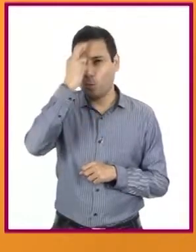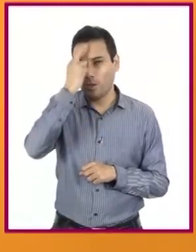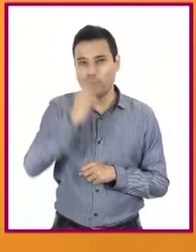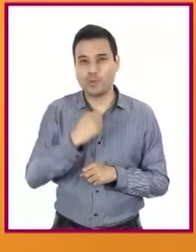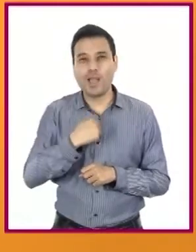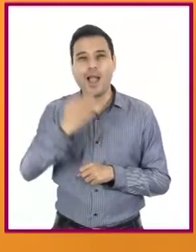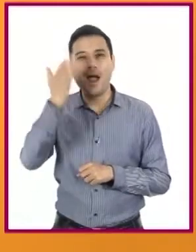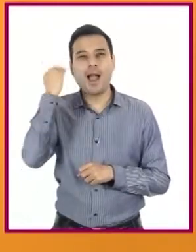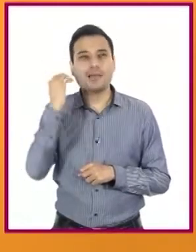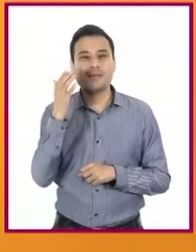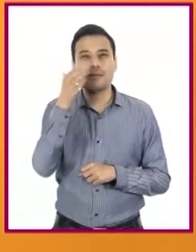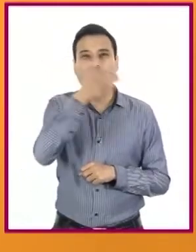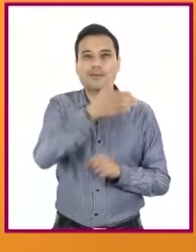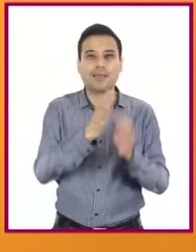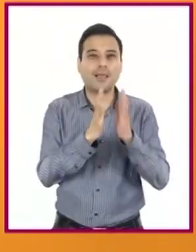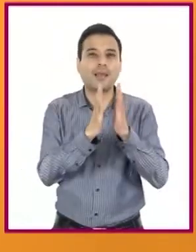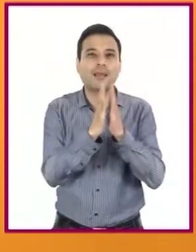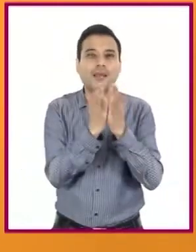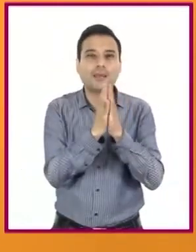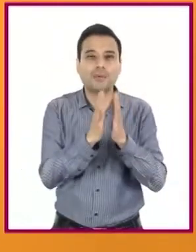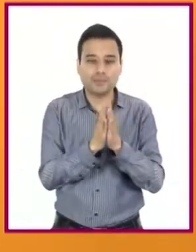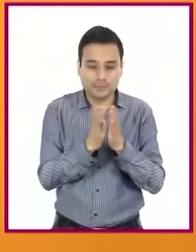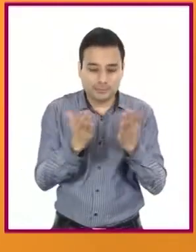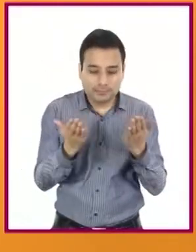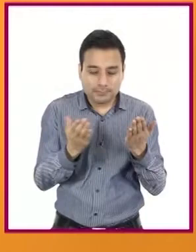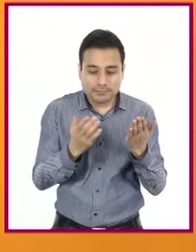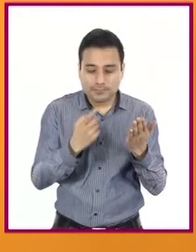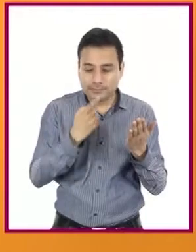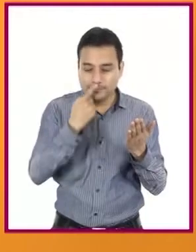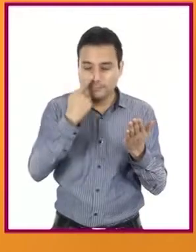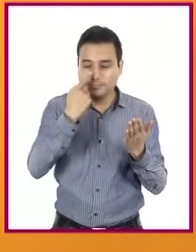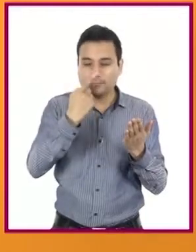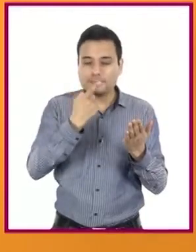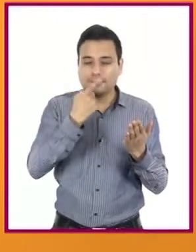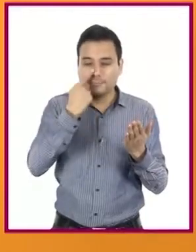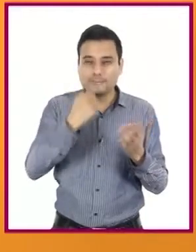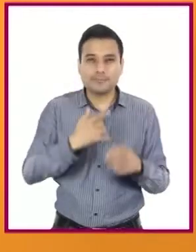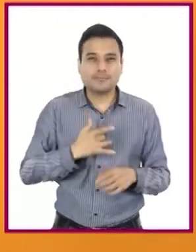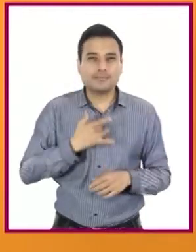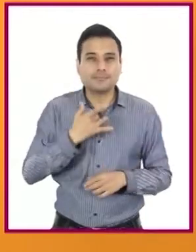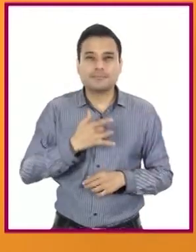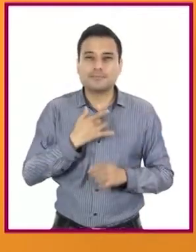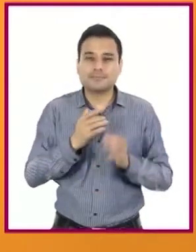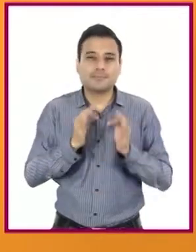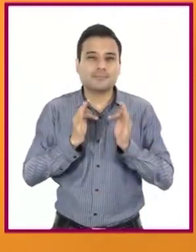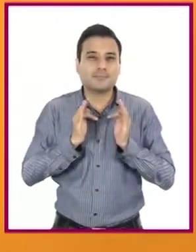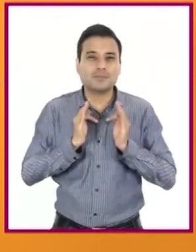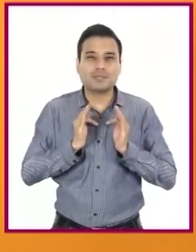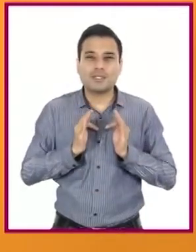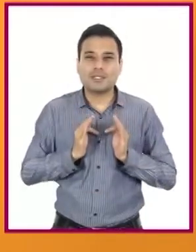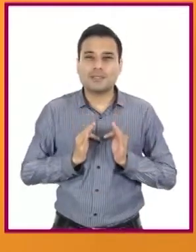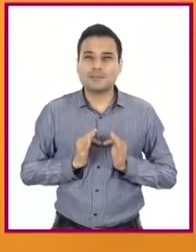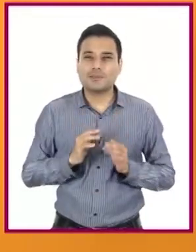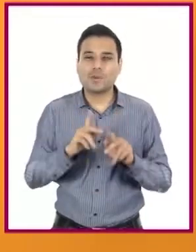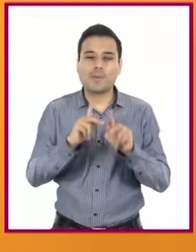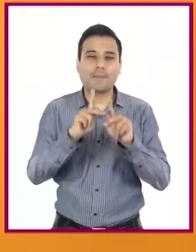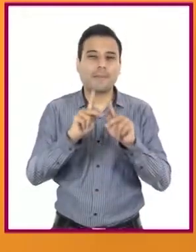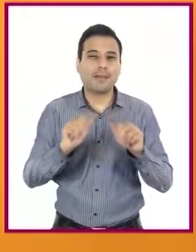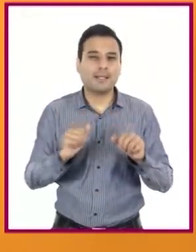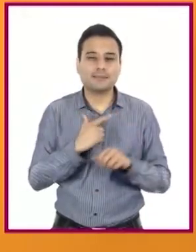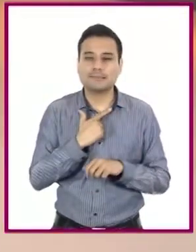a esos libros, ese ambiente de tranquilidad que me generaba mucha paz, de verdad que me